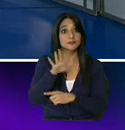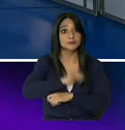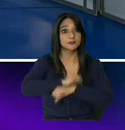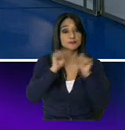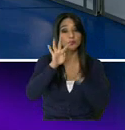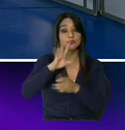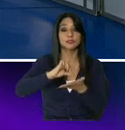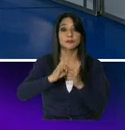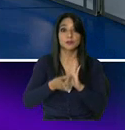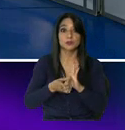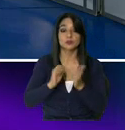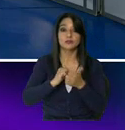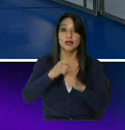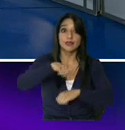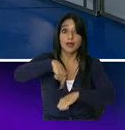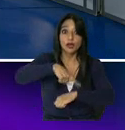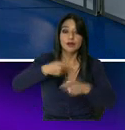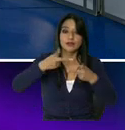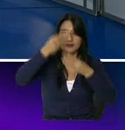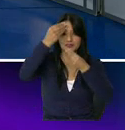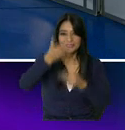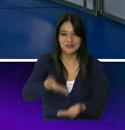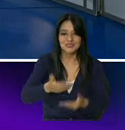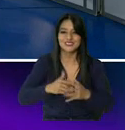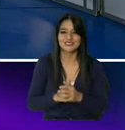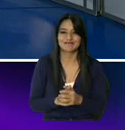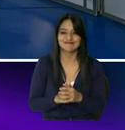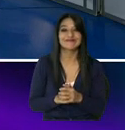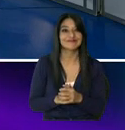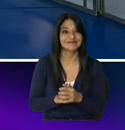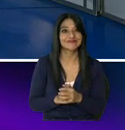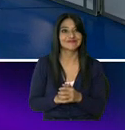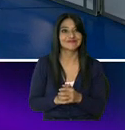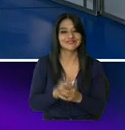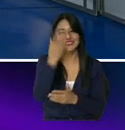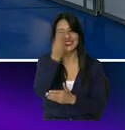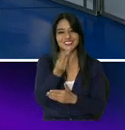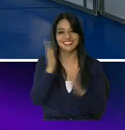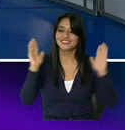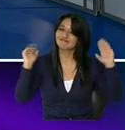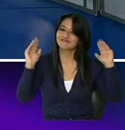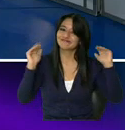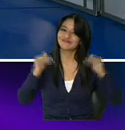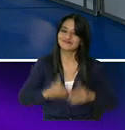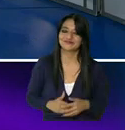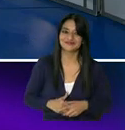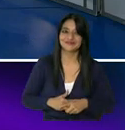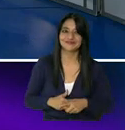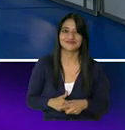en la mañana, cada hora tenemos acá boletines, así que adiós. Excelente, abracito. Cuídense mucho.